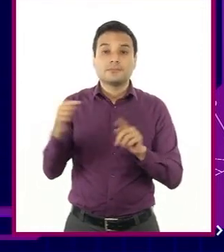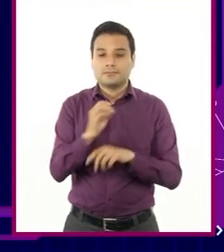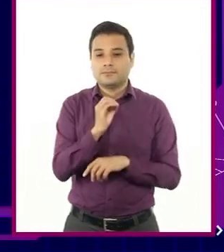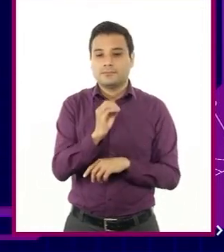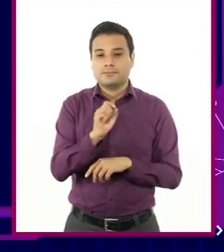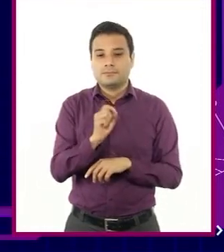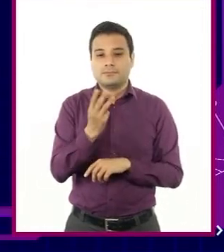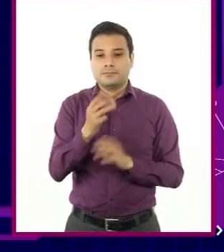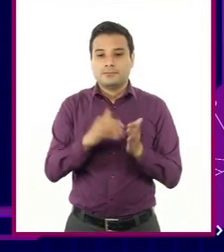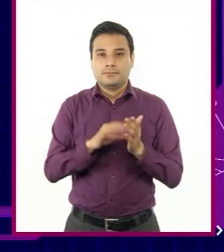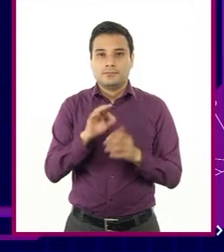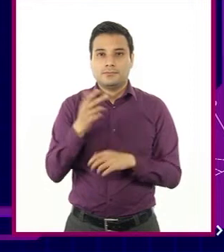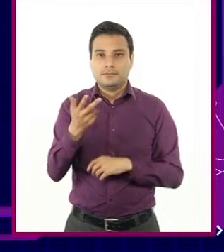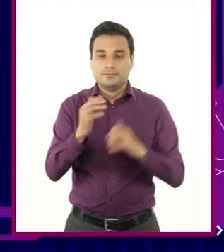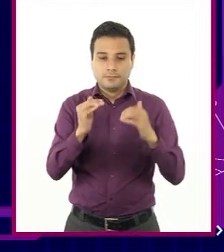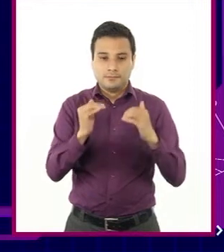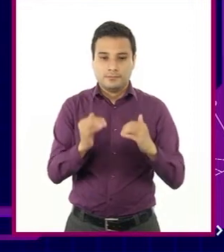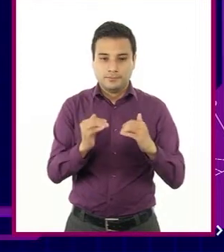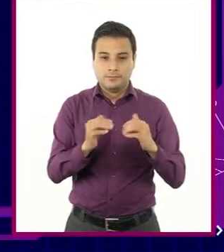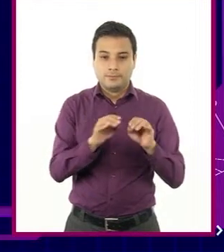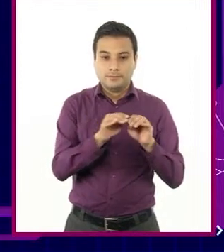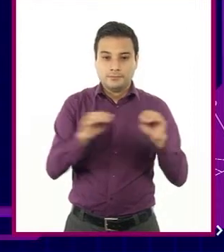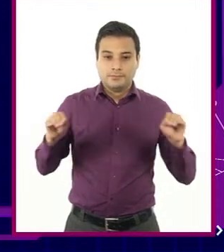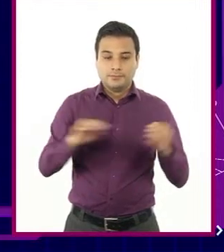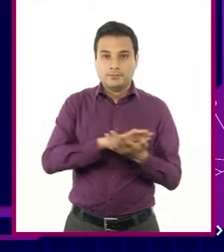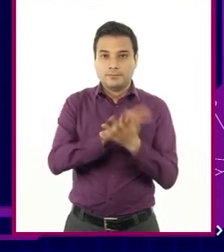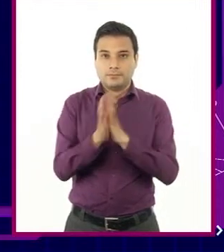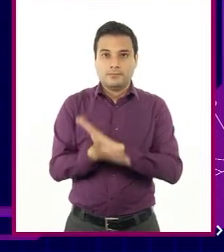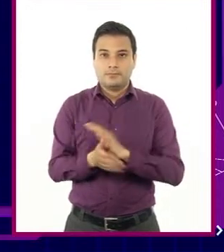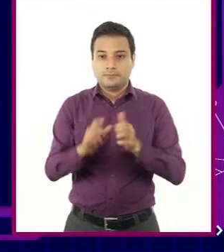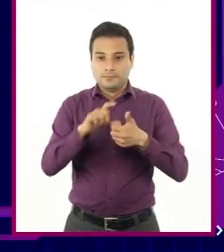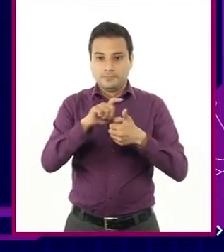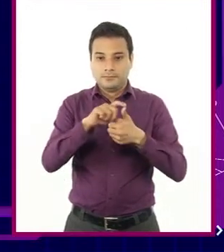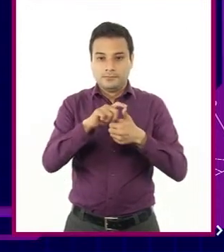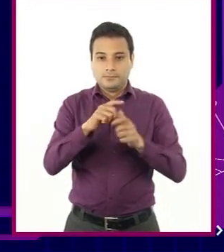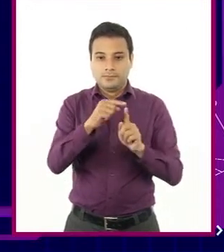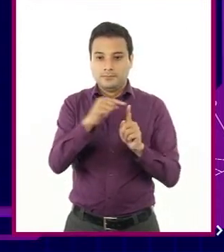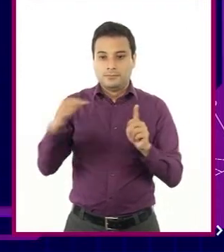0.3048. Y para pasar de metros a pulgadas, se divide entre